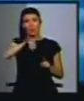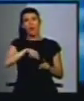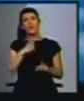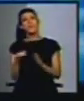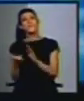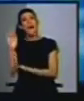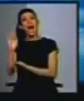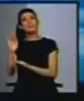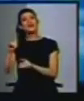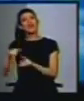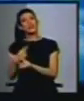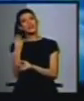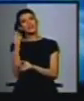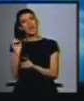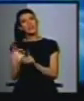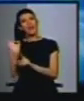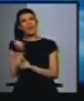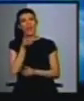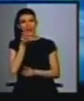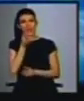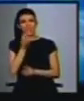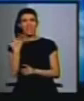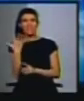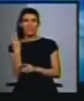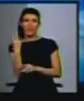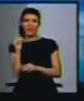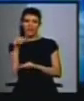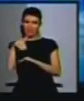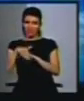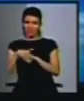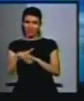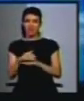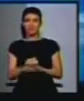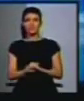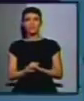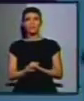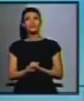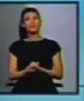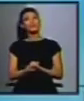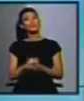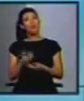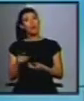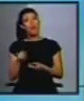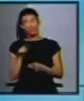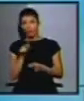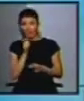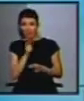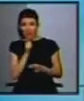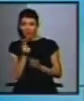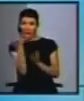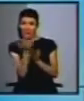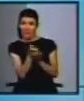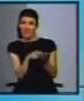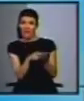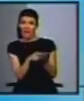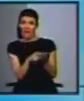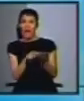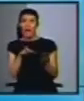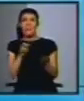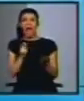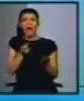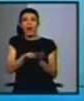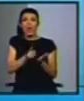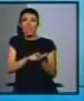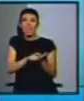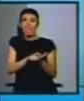máxima alcanzó nuevamente 30 grados en La Florida a las 5:20 de esta tarde. ¿Aún no has descargado Pago Click, la nueva aplicación de Copec?